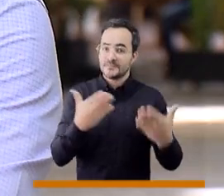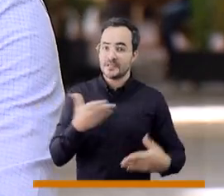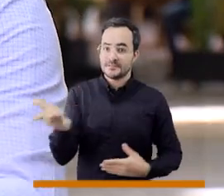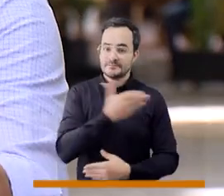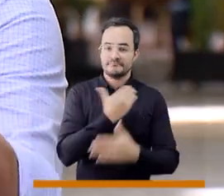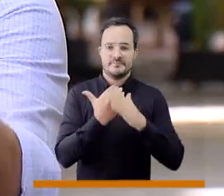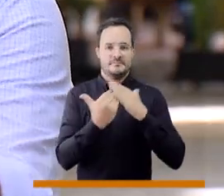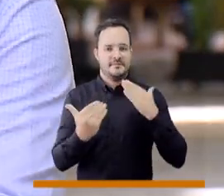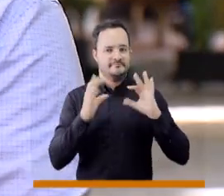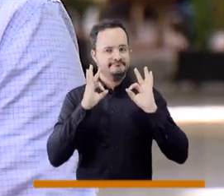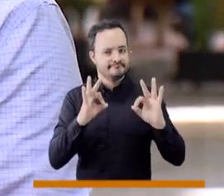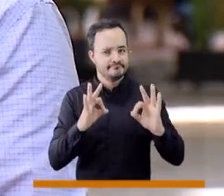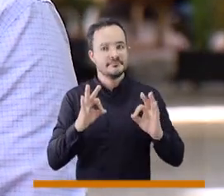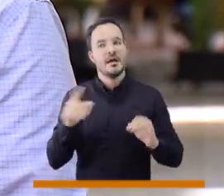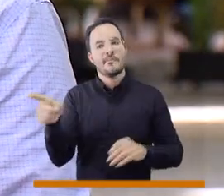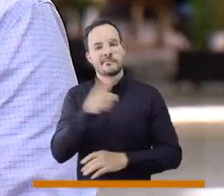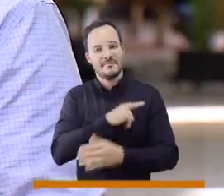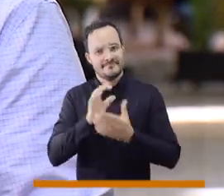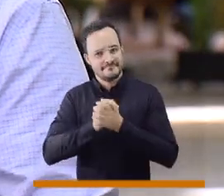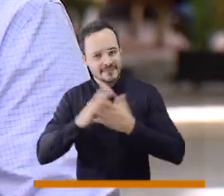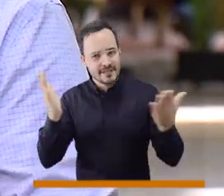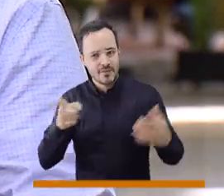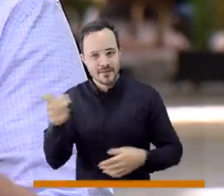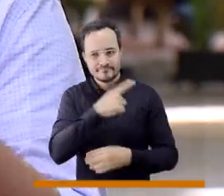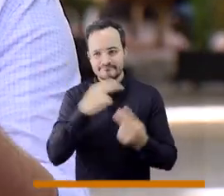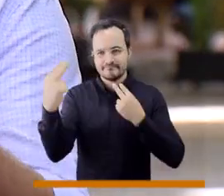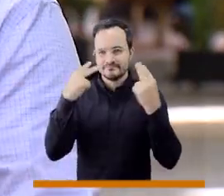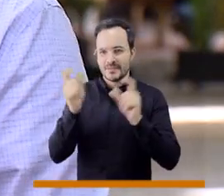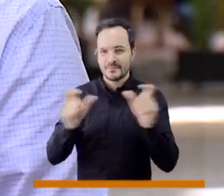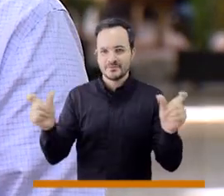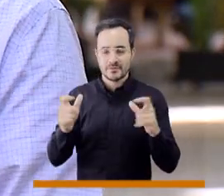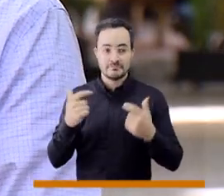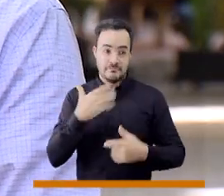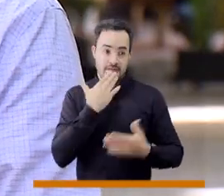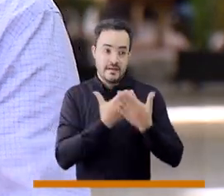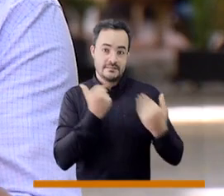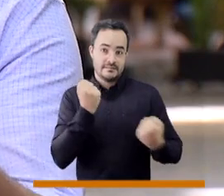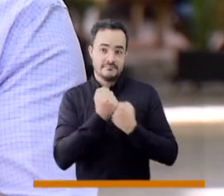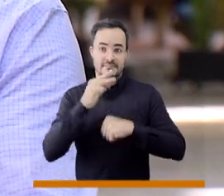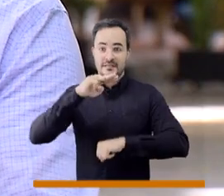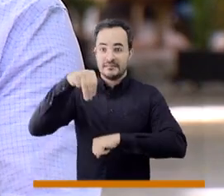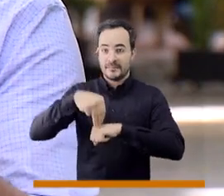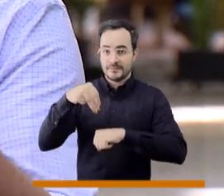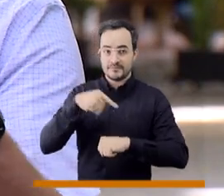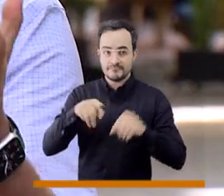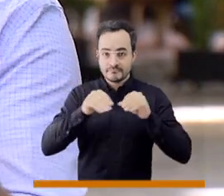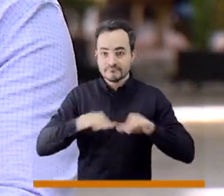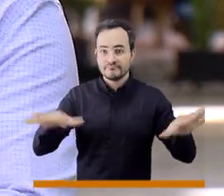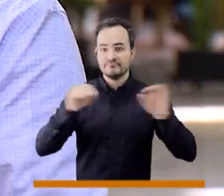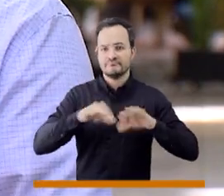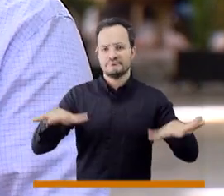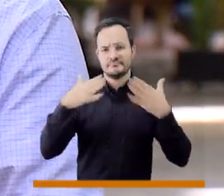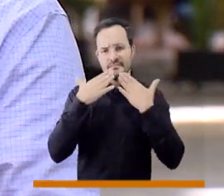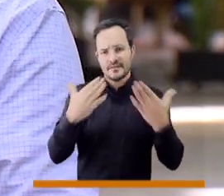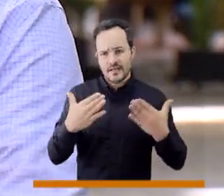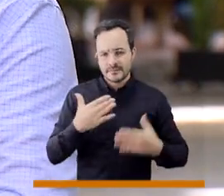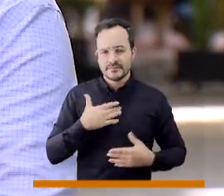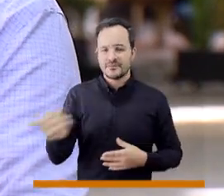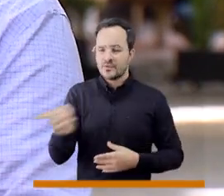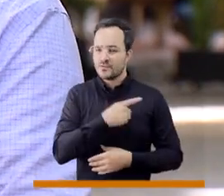la invitación y un saludo muy especial a todas las personas que nos están viendo a través de la señal de Telemedellín. Gracias por el apoyo y el acompañamiento que me